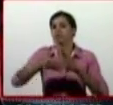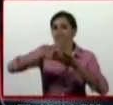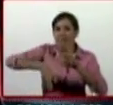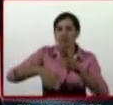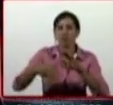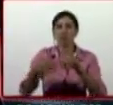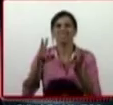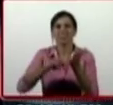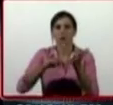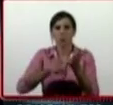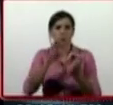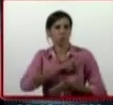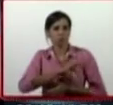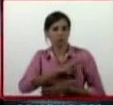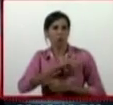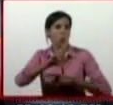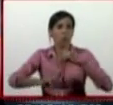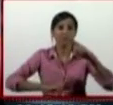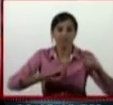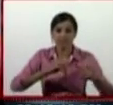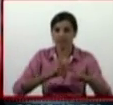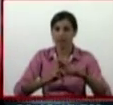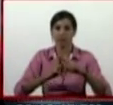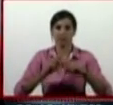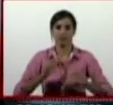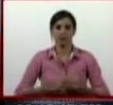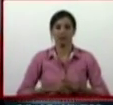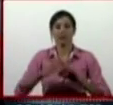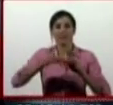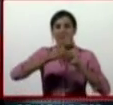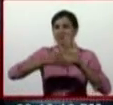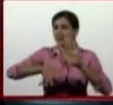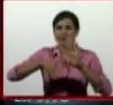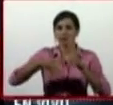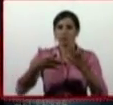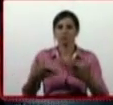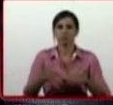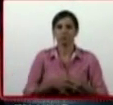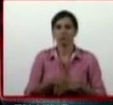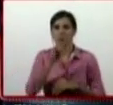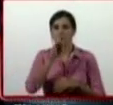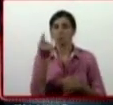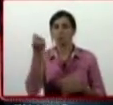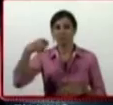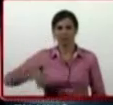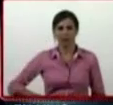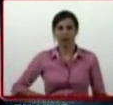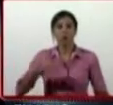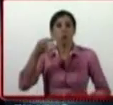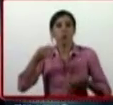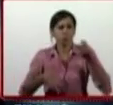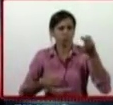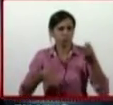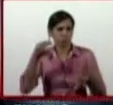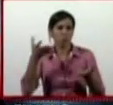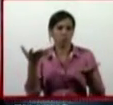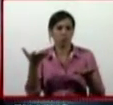social universal, del derecho a un salario justo.